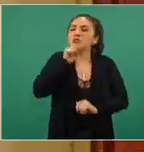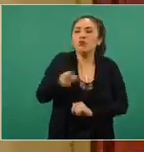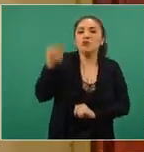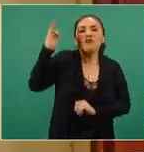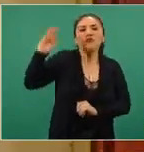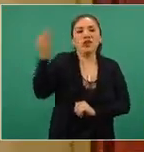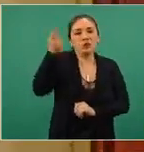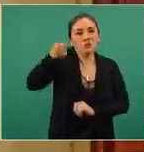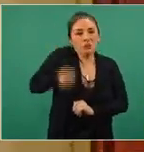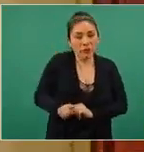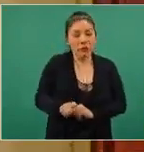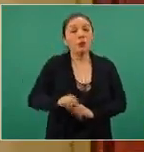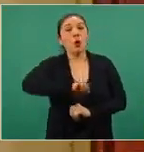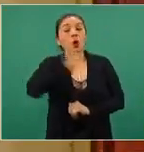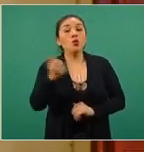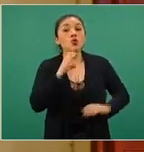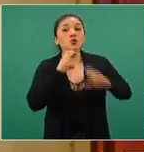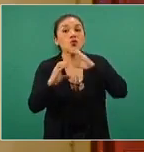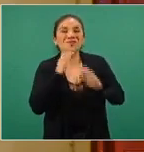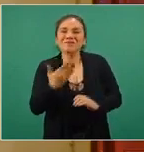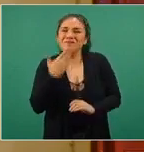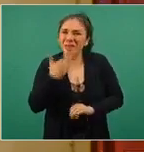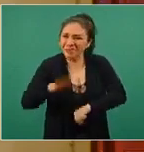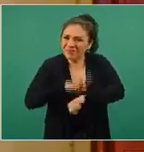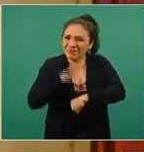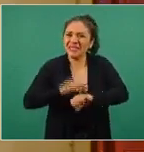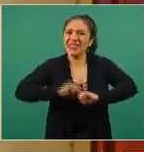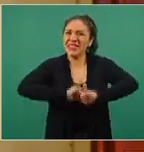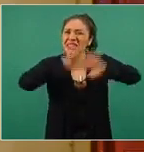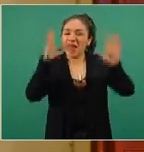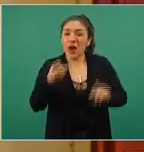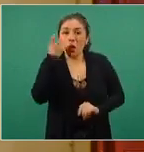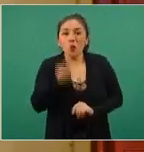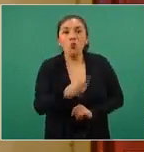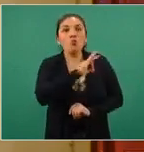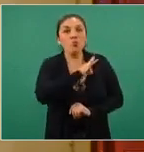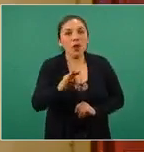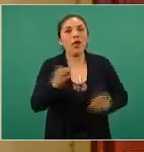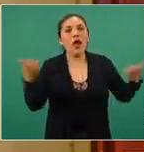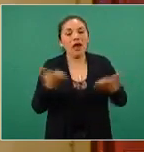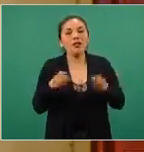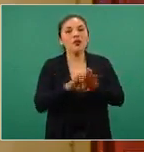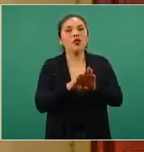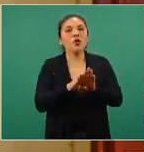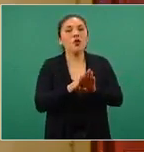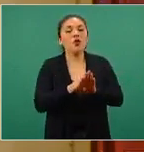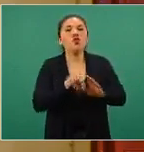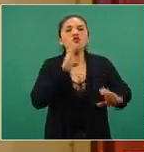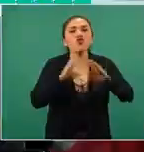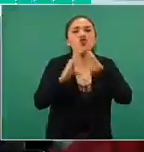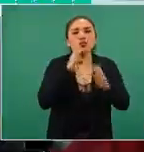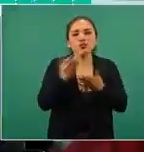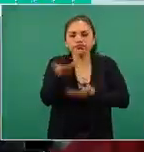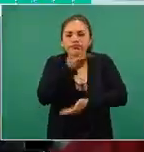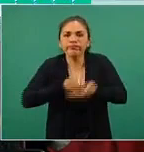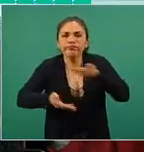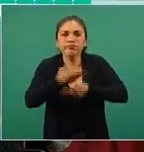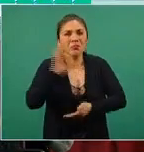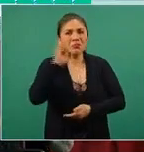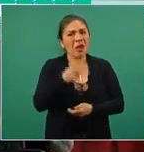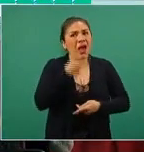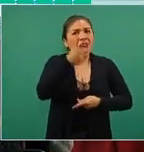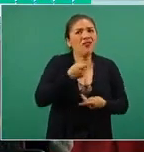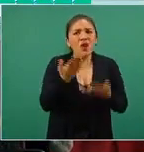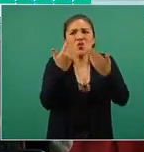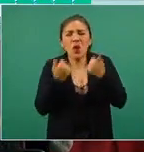Y por supuesto, una comunicación efectiva, clara, que permita el objetivo de una interlocución. Si no hablamos y no decimos